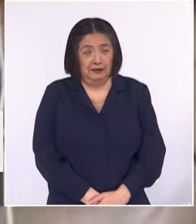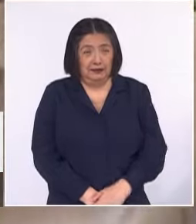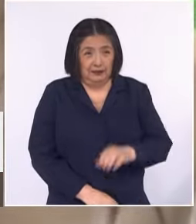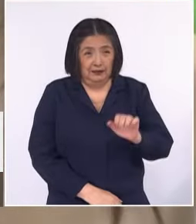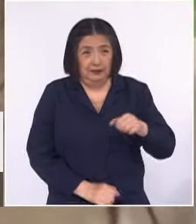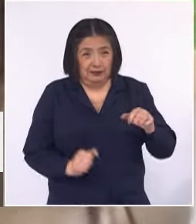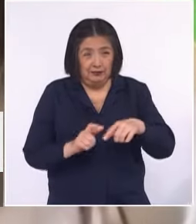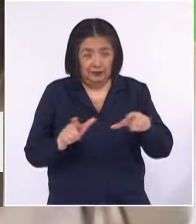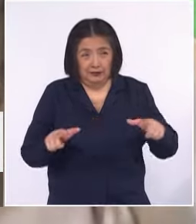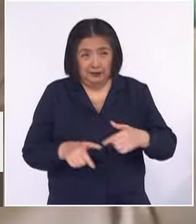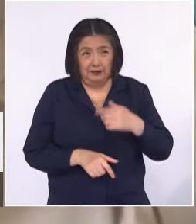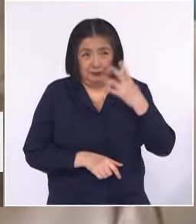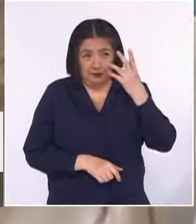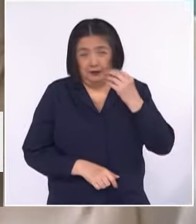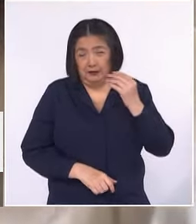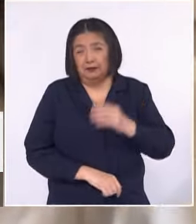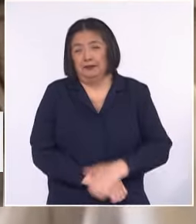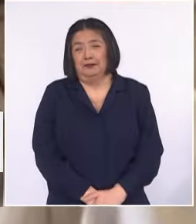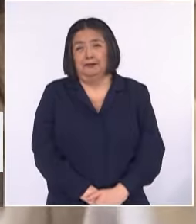bonito.